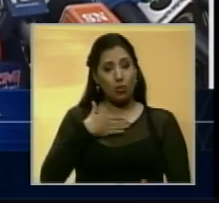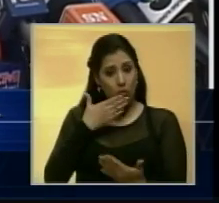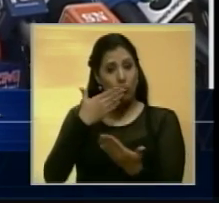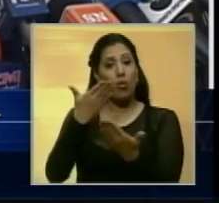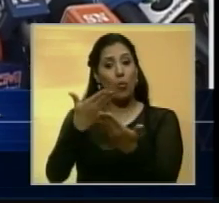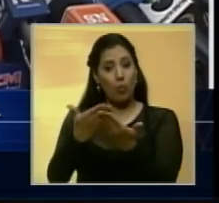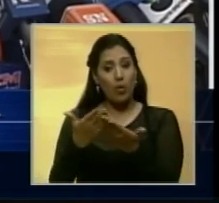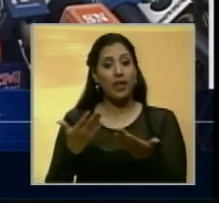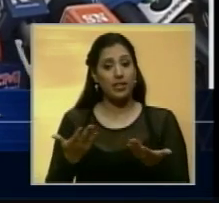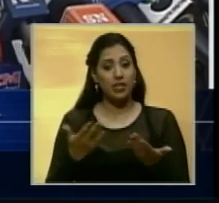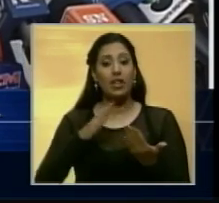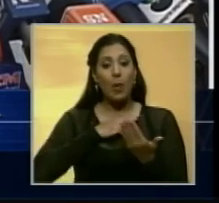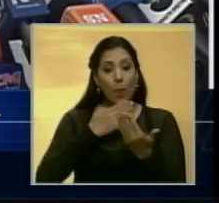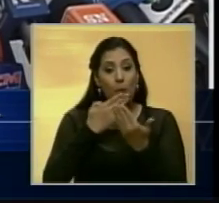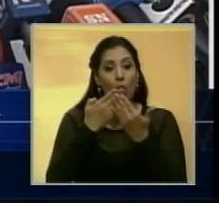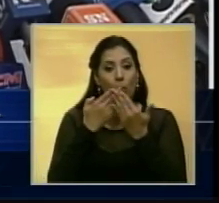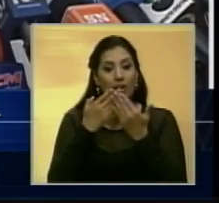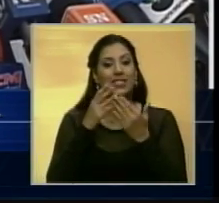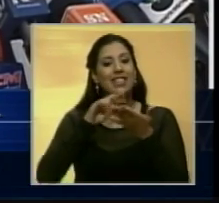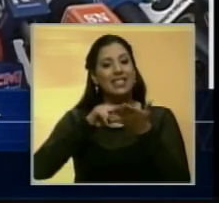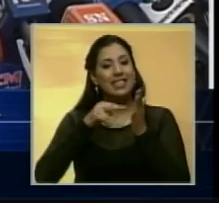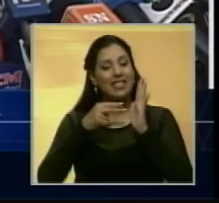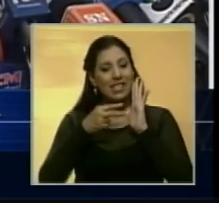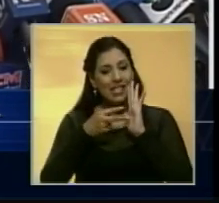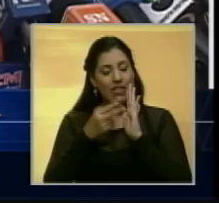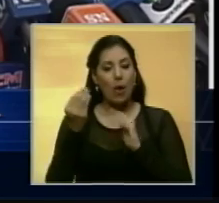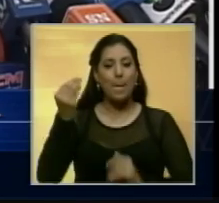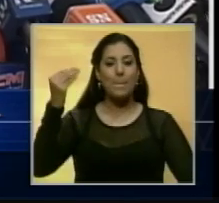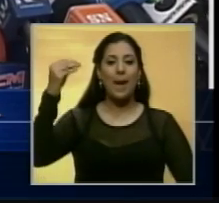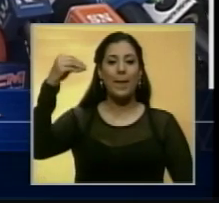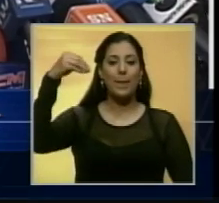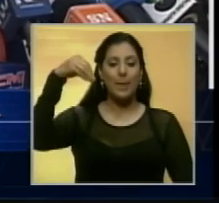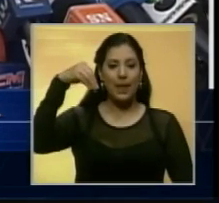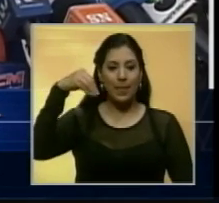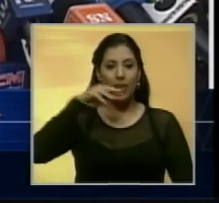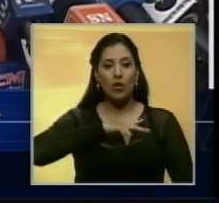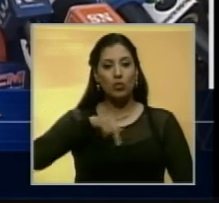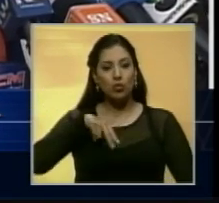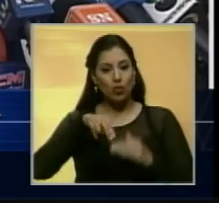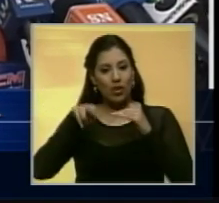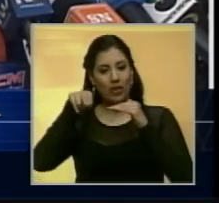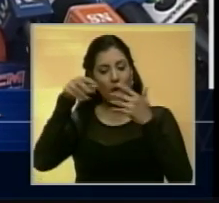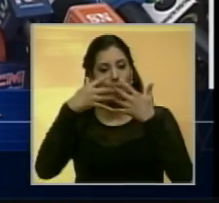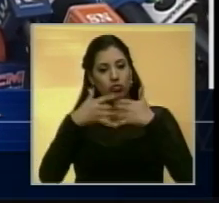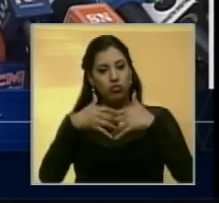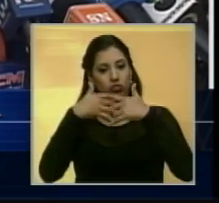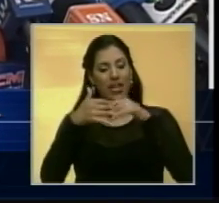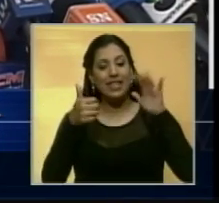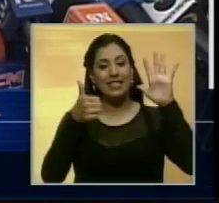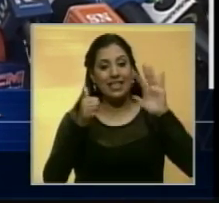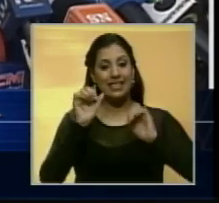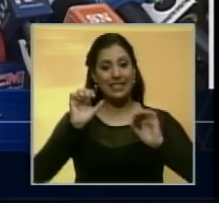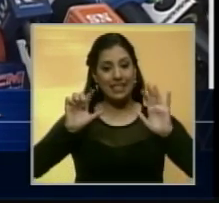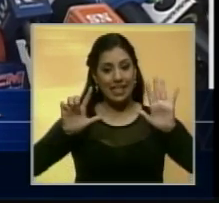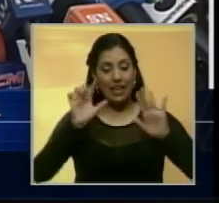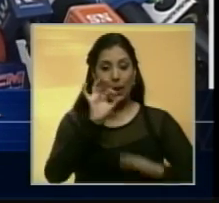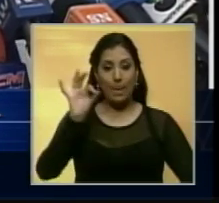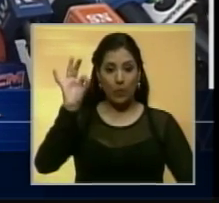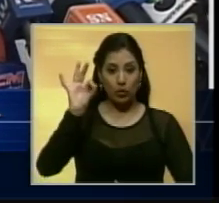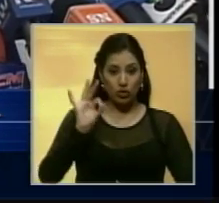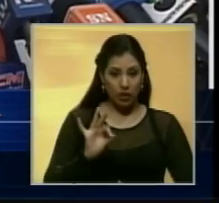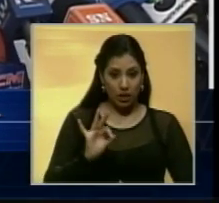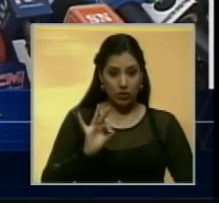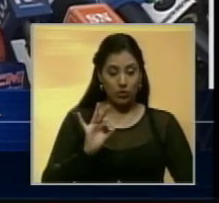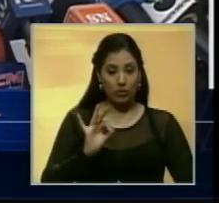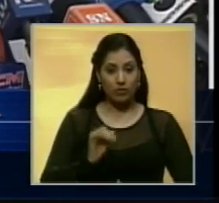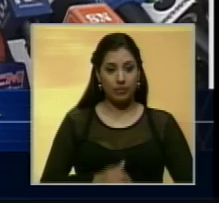propuesta que implica incrementar nuestros niveles de producción en 67%.